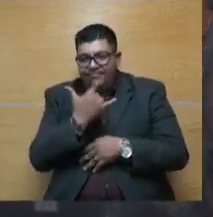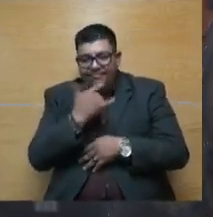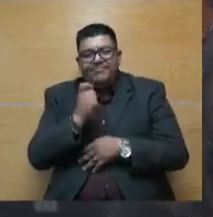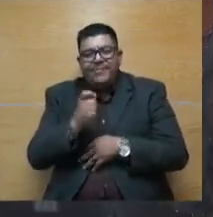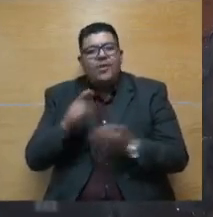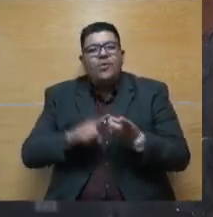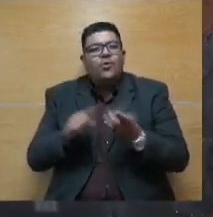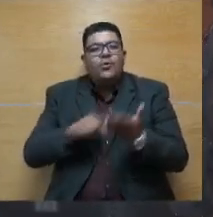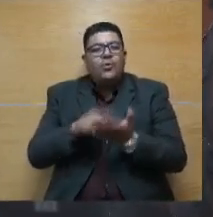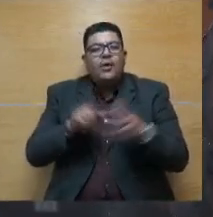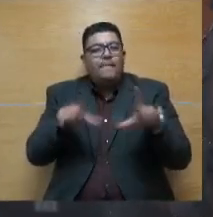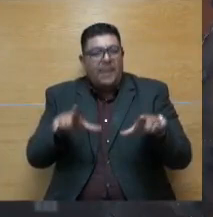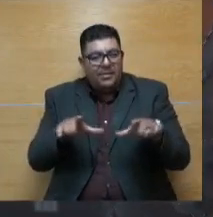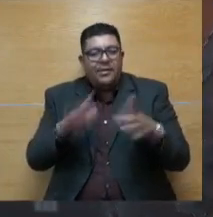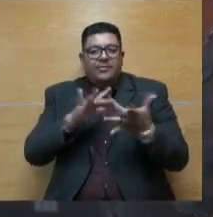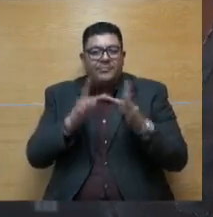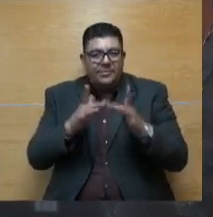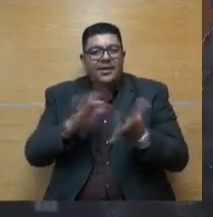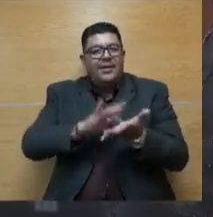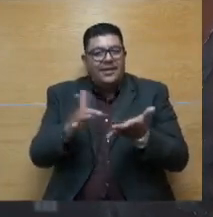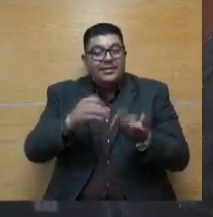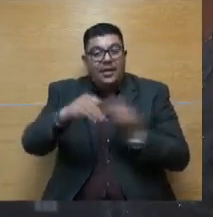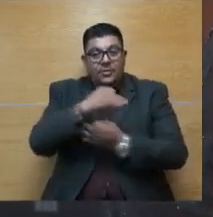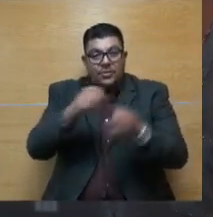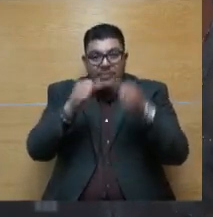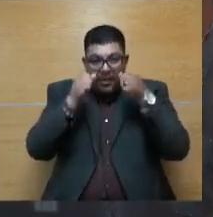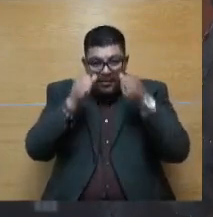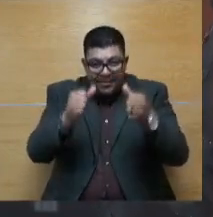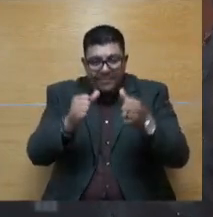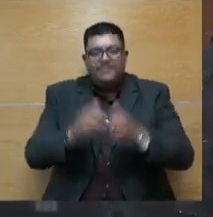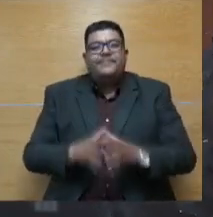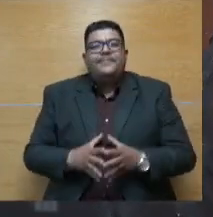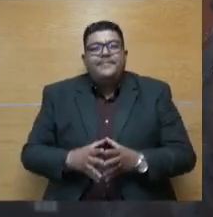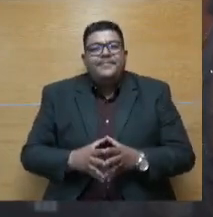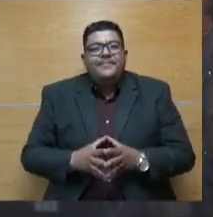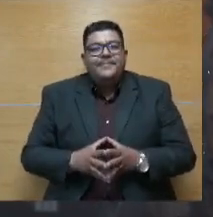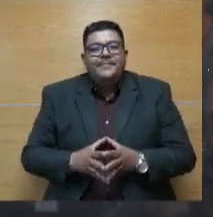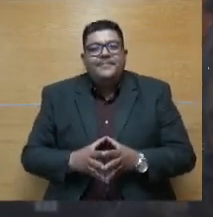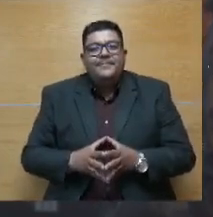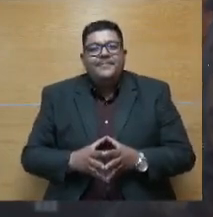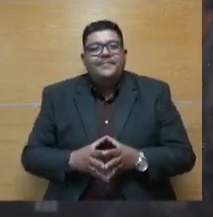la página y redes sociales de este tribunal por su atención Muchas